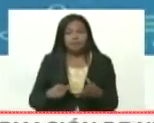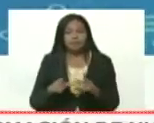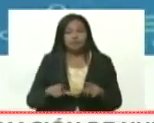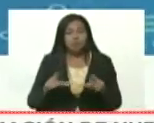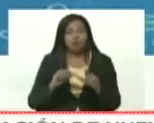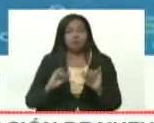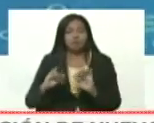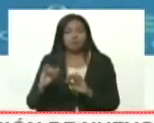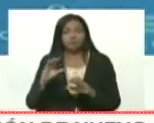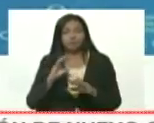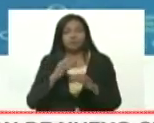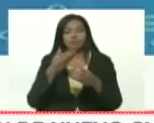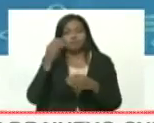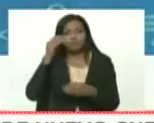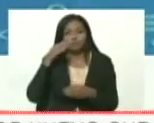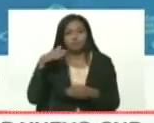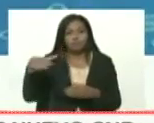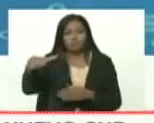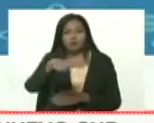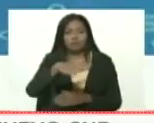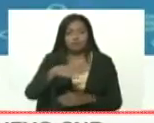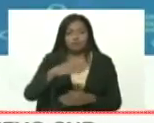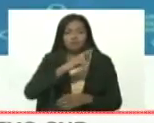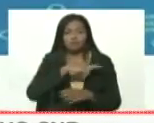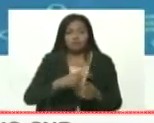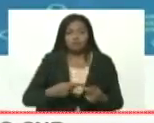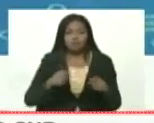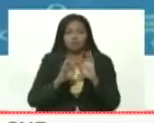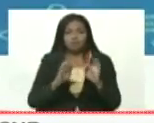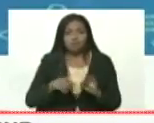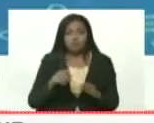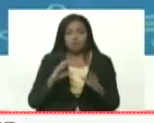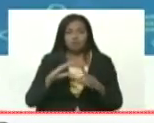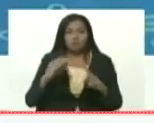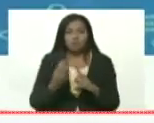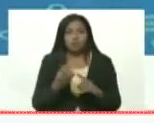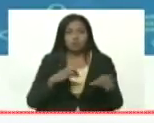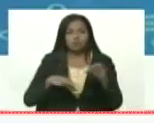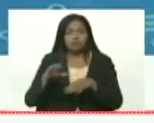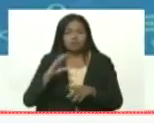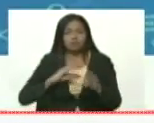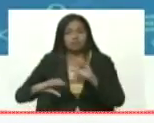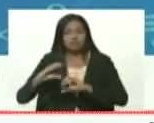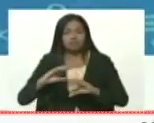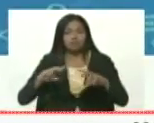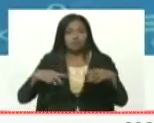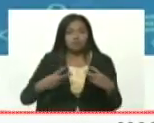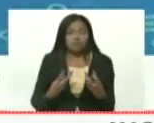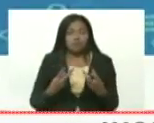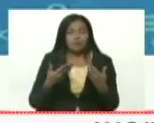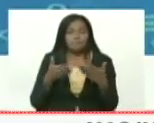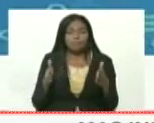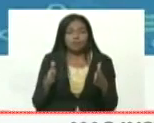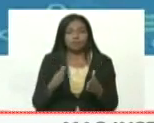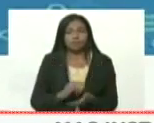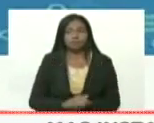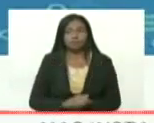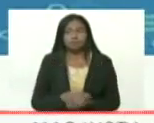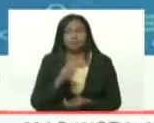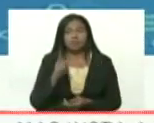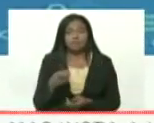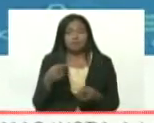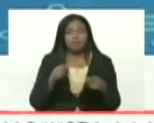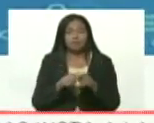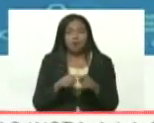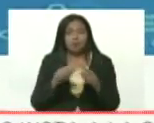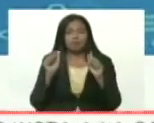poder popular, y define a las cultoras y cultores de la ciencia, a los innovadores populares, también como actores